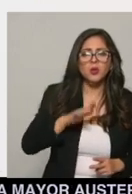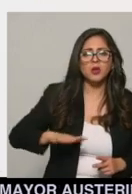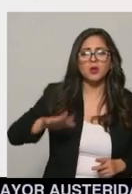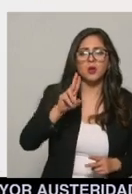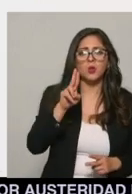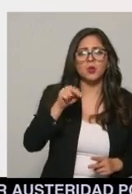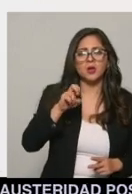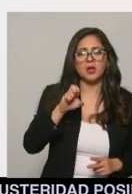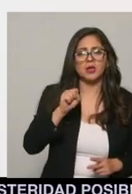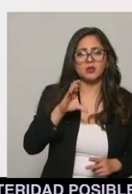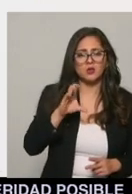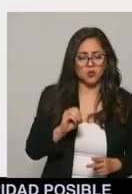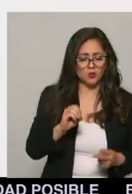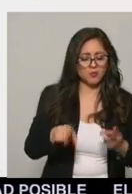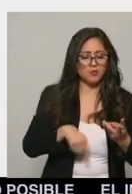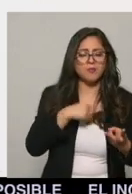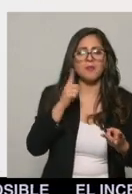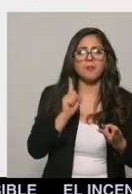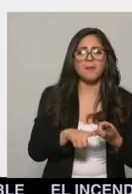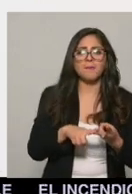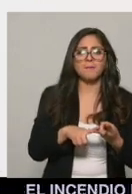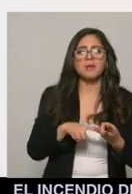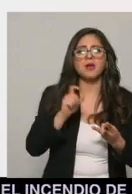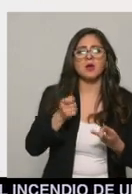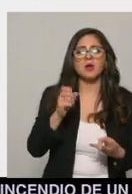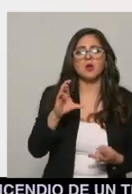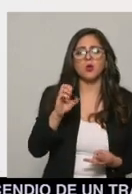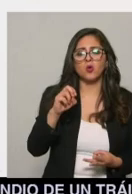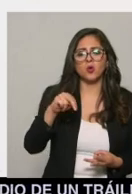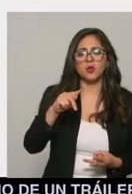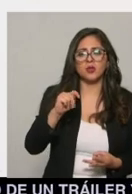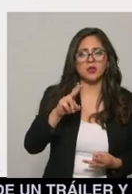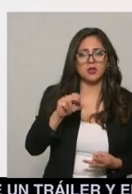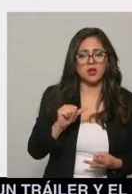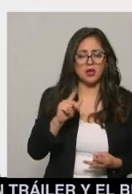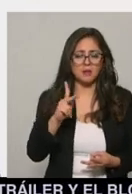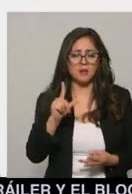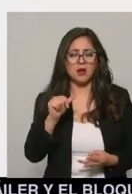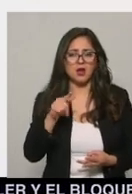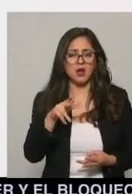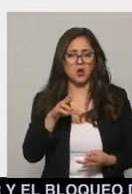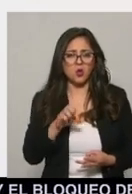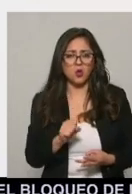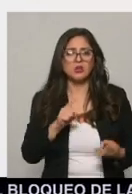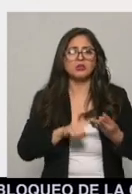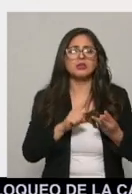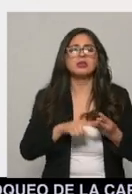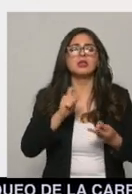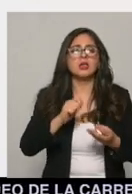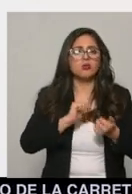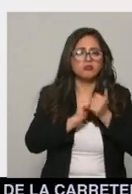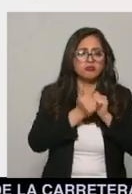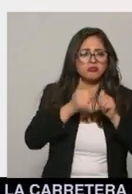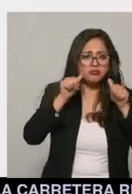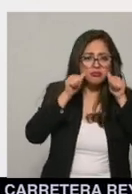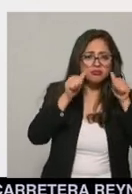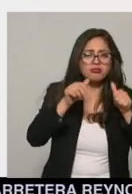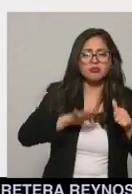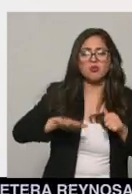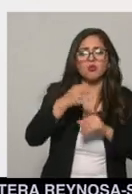la UNESCO. Y está Contraplanos, que está enfocado a la nueva ola del cine